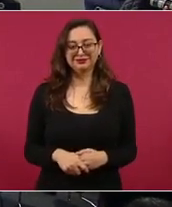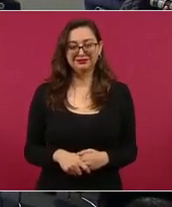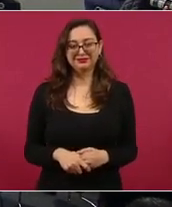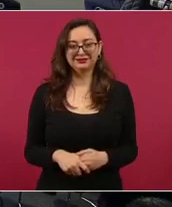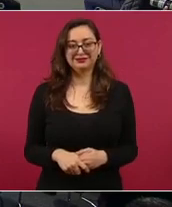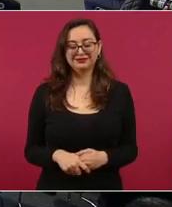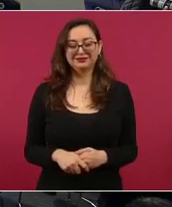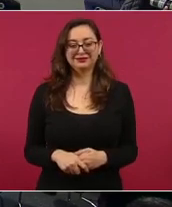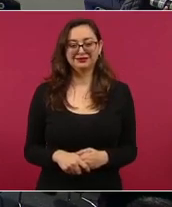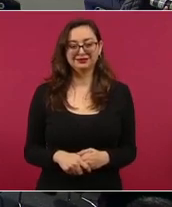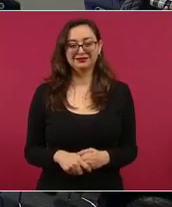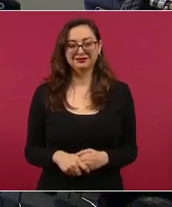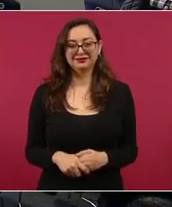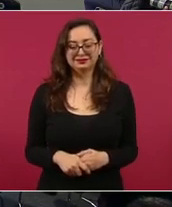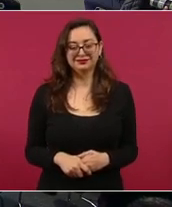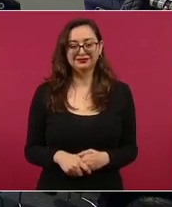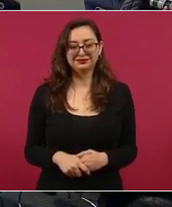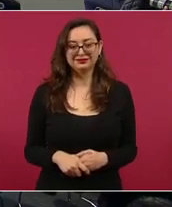Pero,